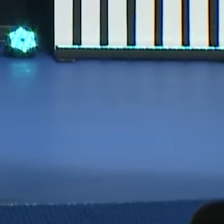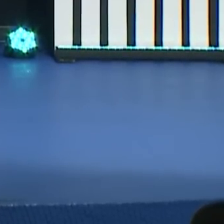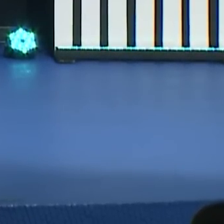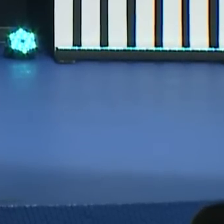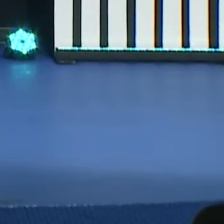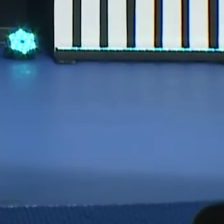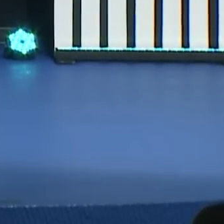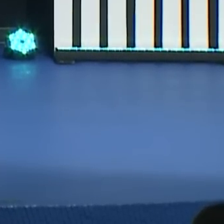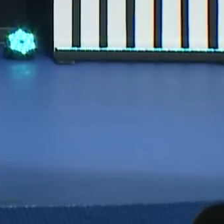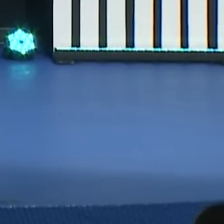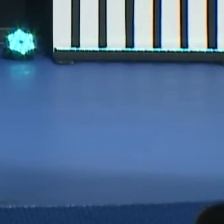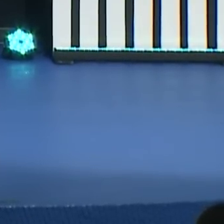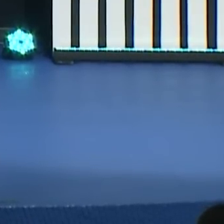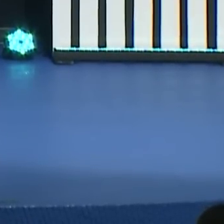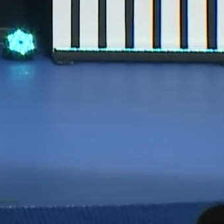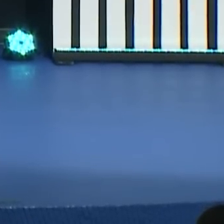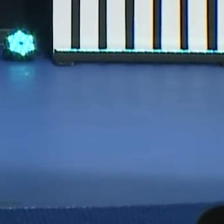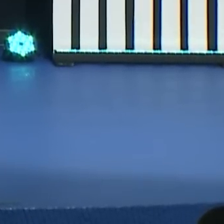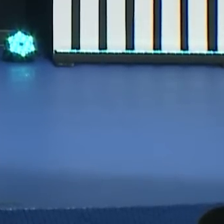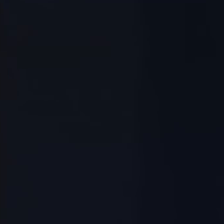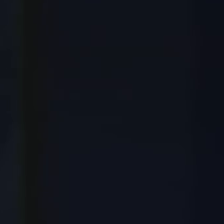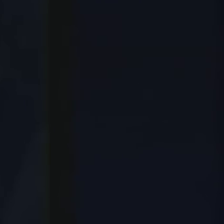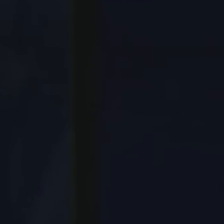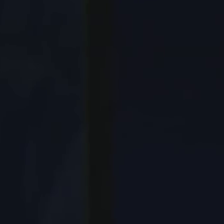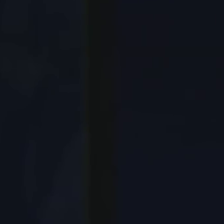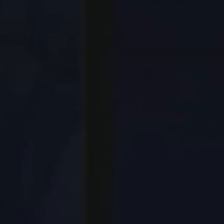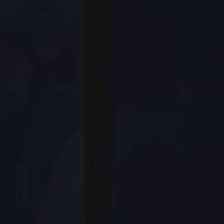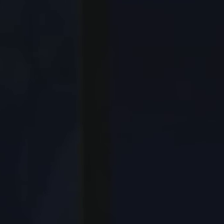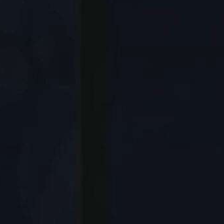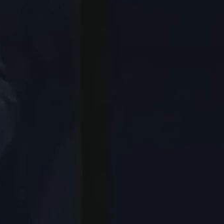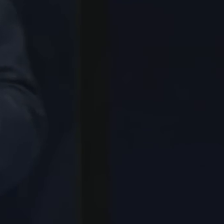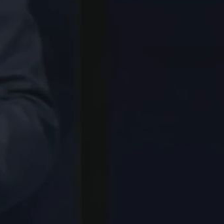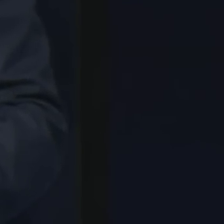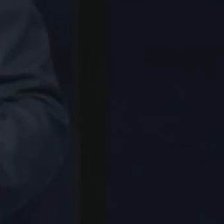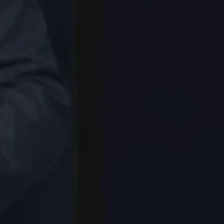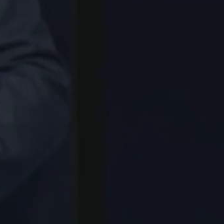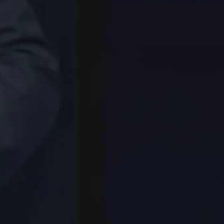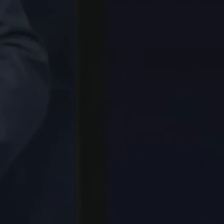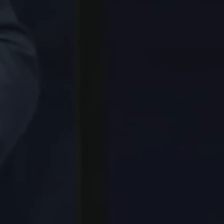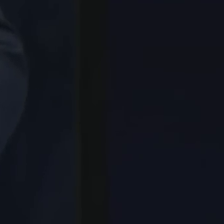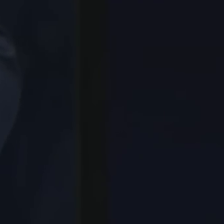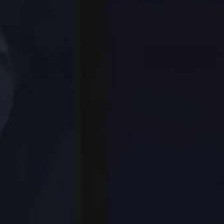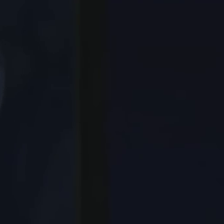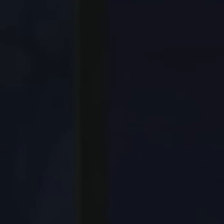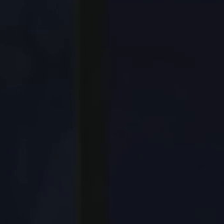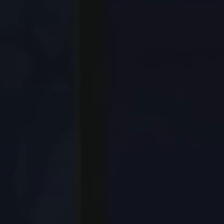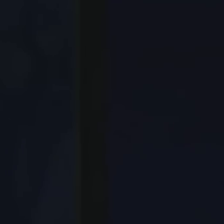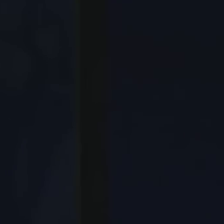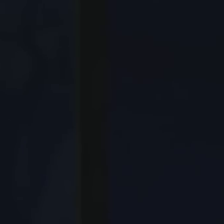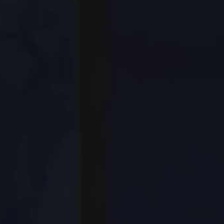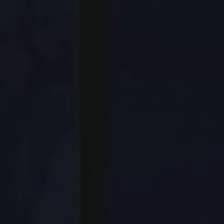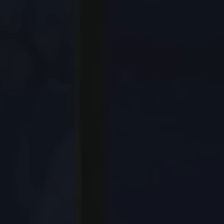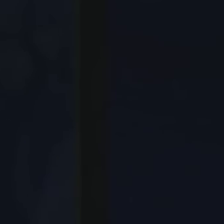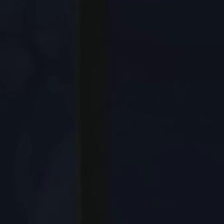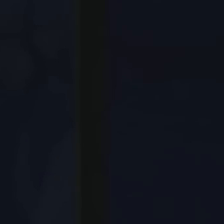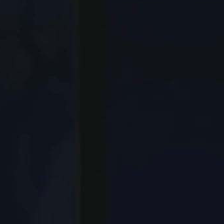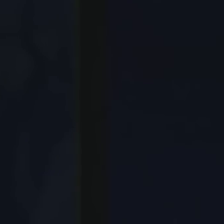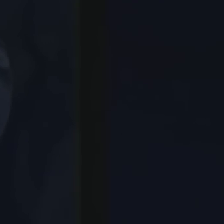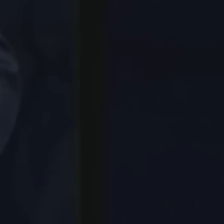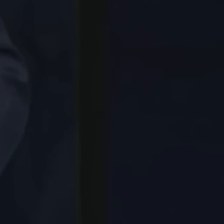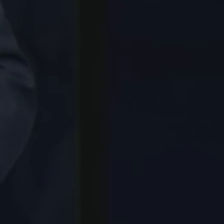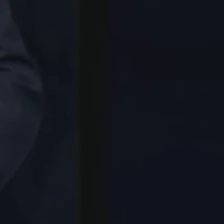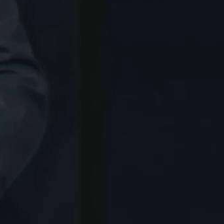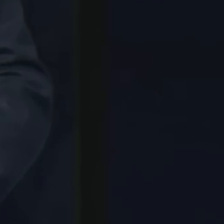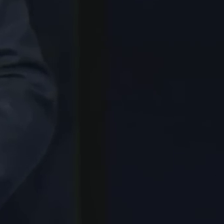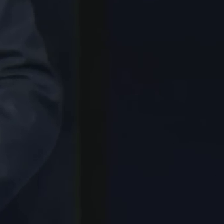el deseo de Dios algunas personas hemos tomado los textos bíblicos y los hemos sacado de contexto para tener un